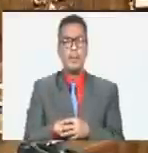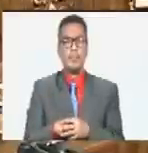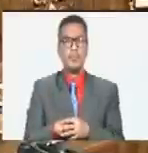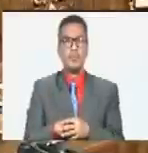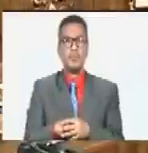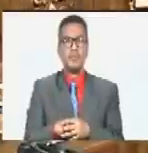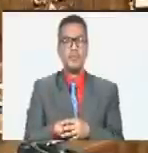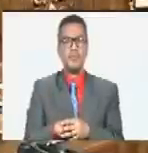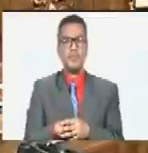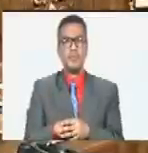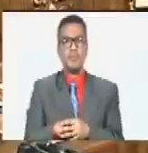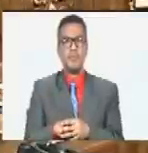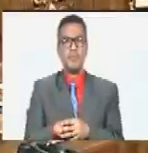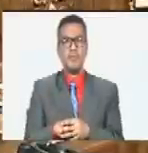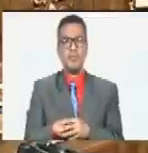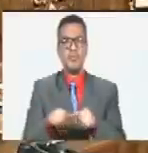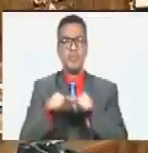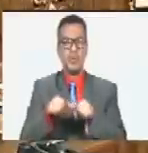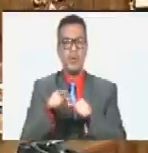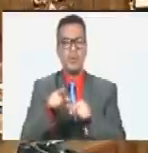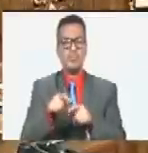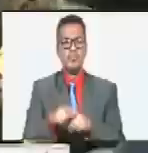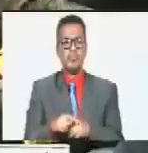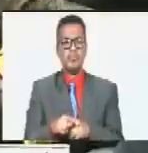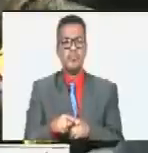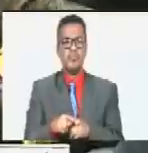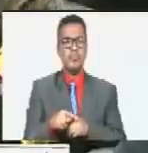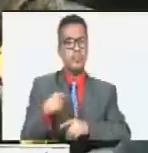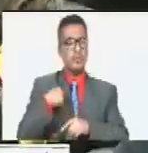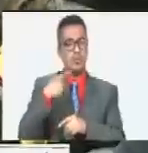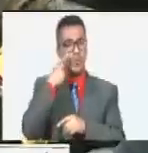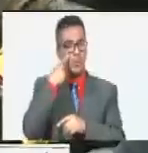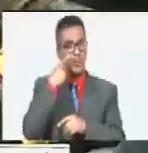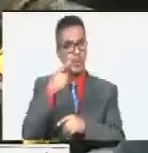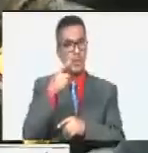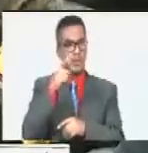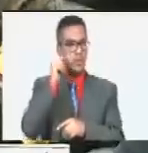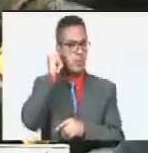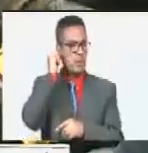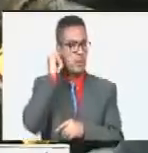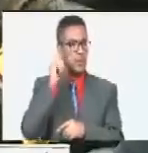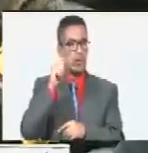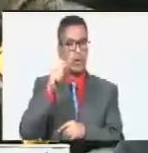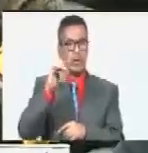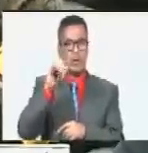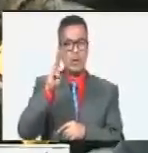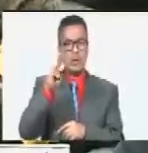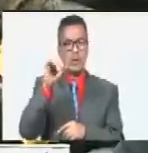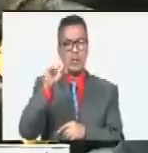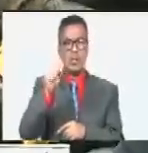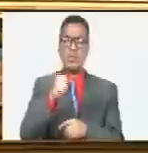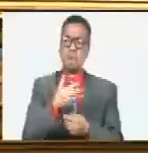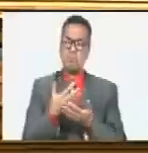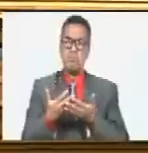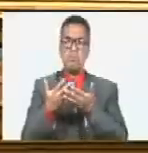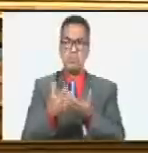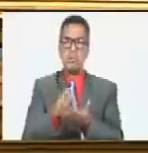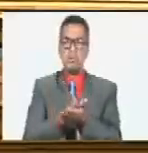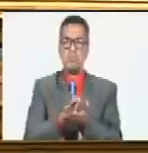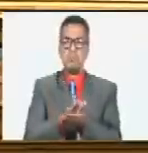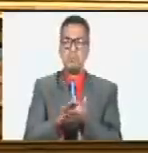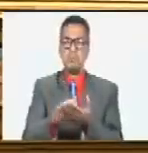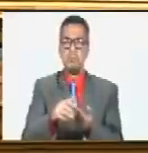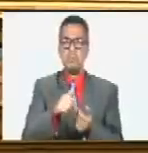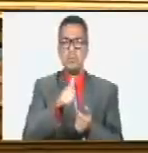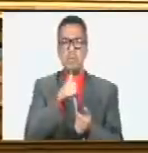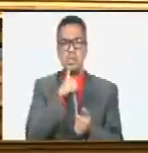estaba allí y tú la veías como una persona amable, sensible,